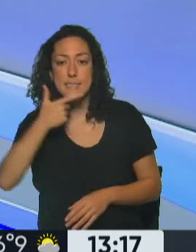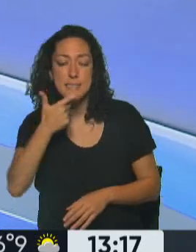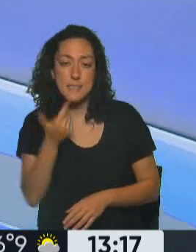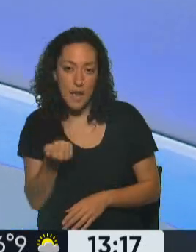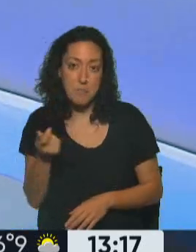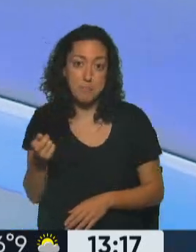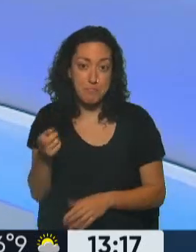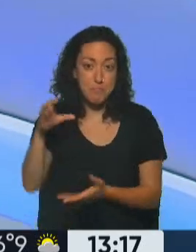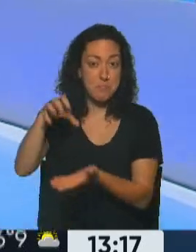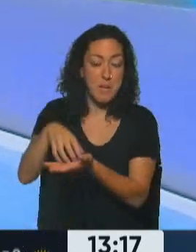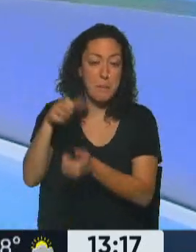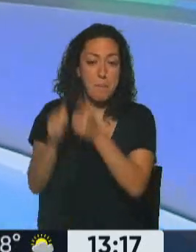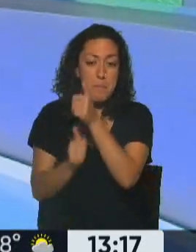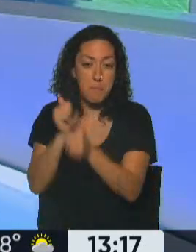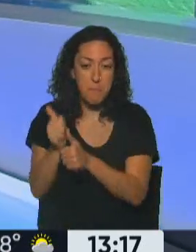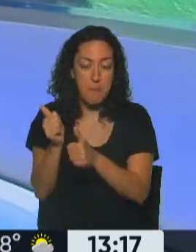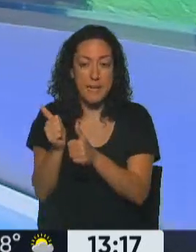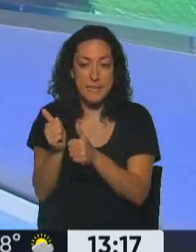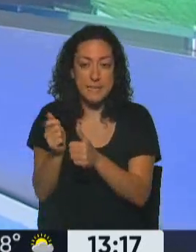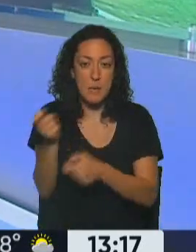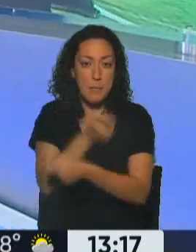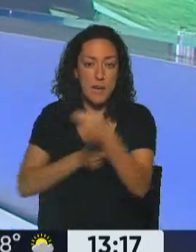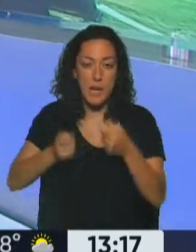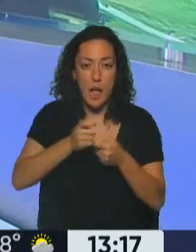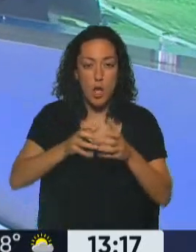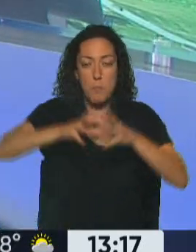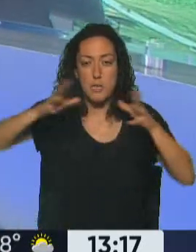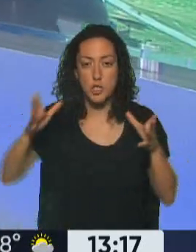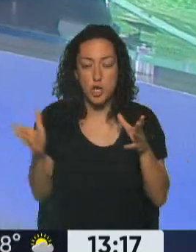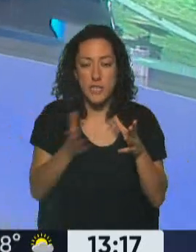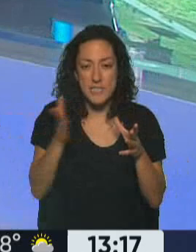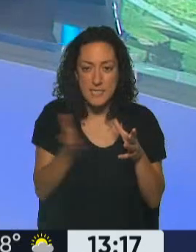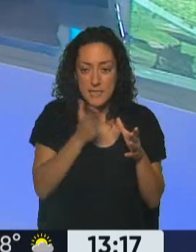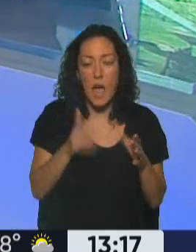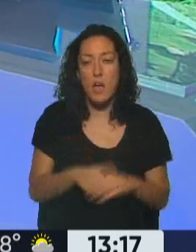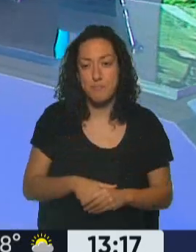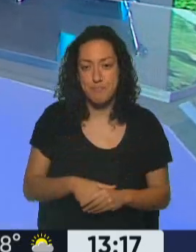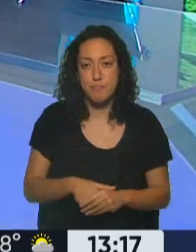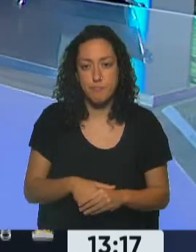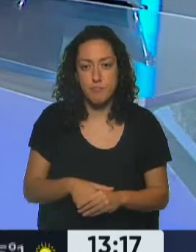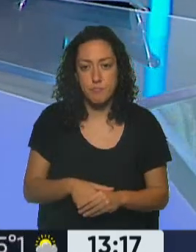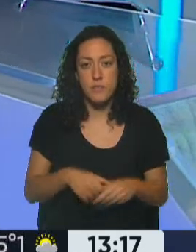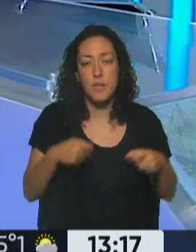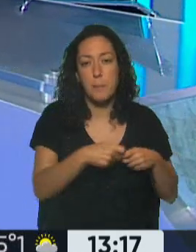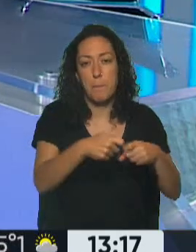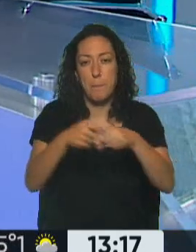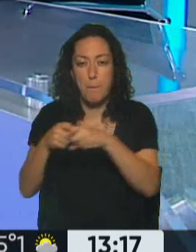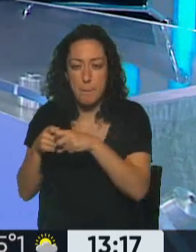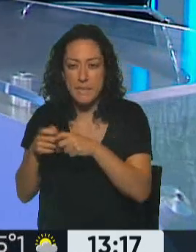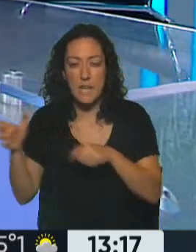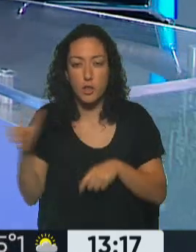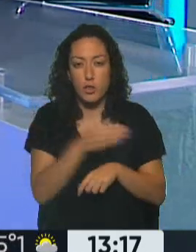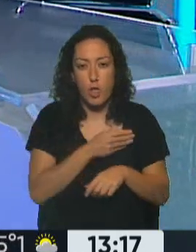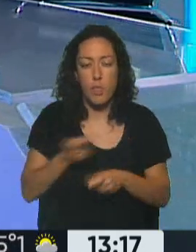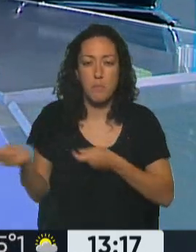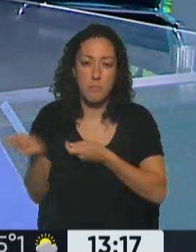la empresa administradora del mercado mayorista es una empresa en realidad Está formada por todas las empresas del sector pero la conduce